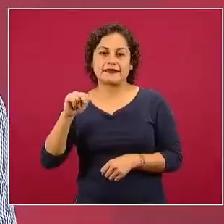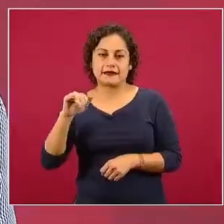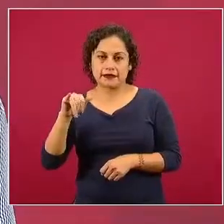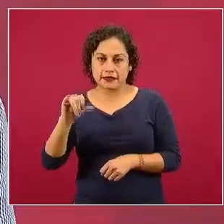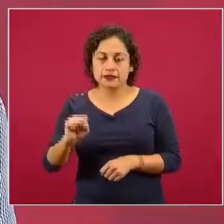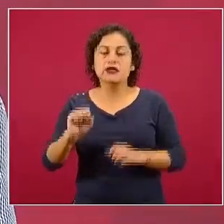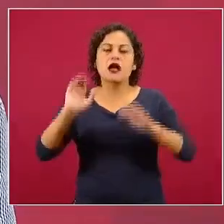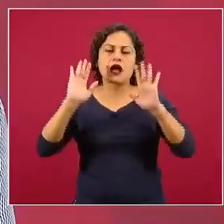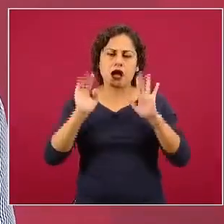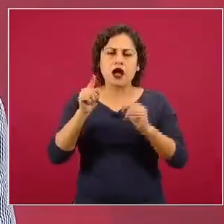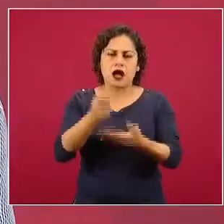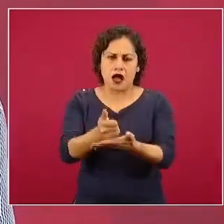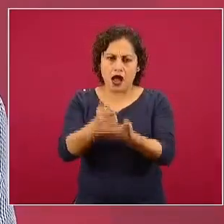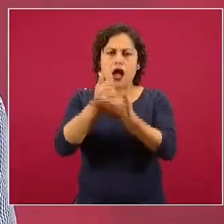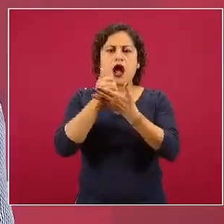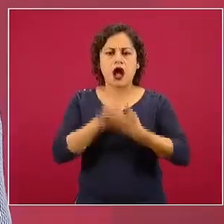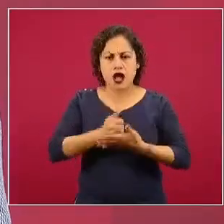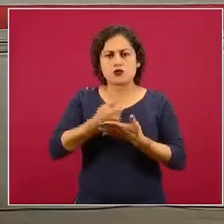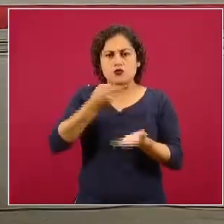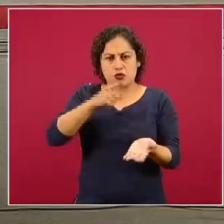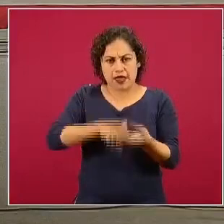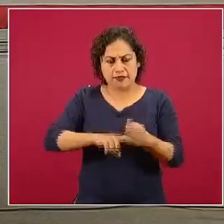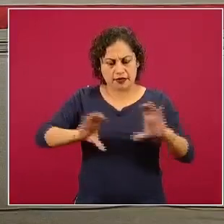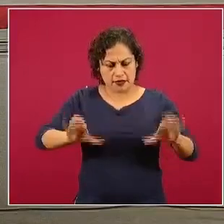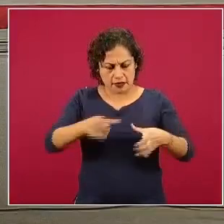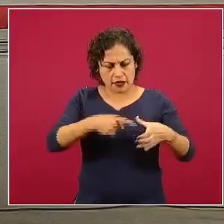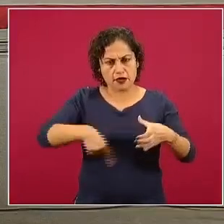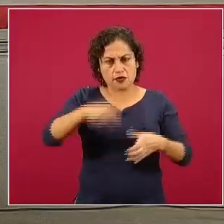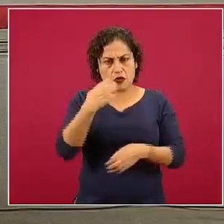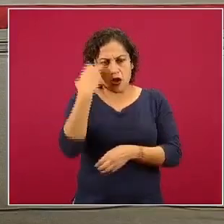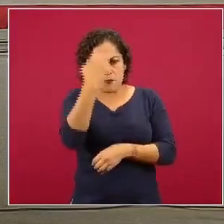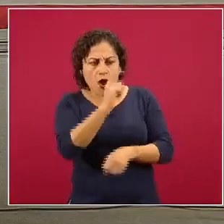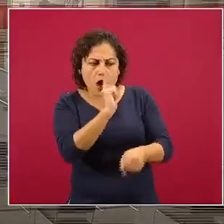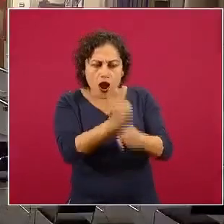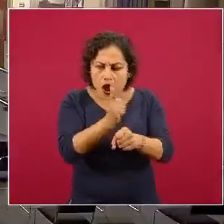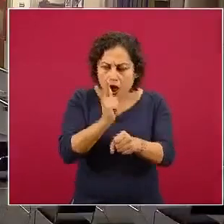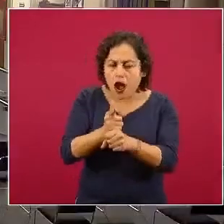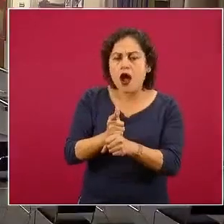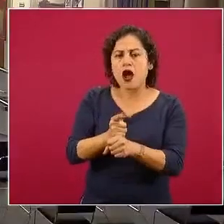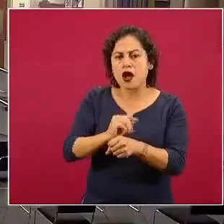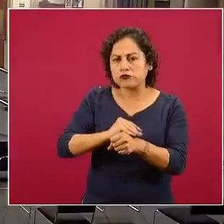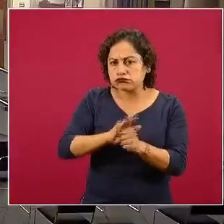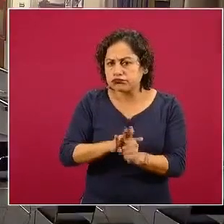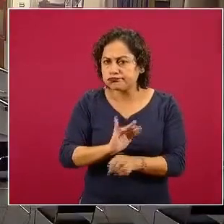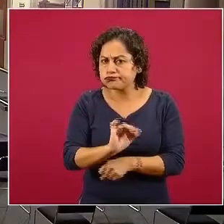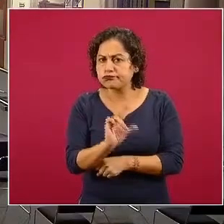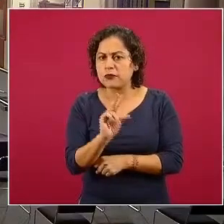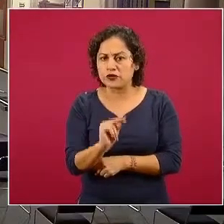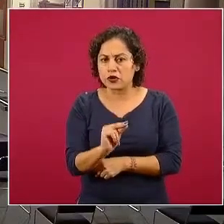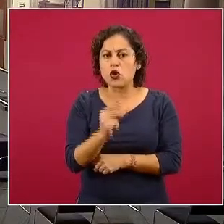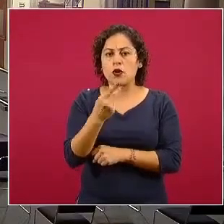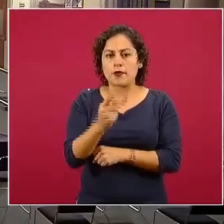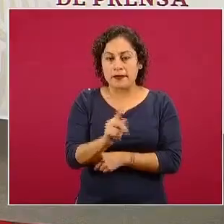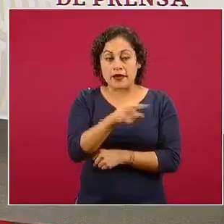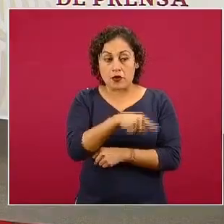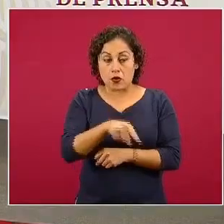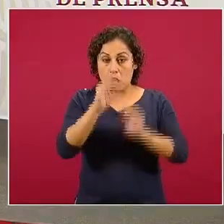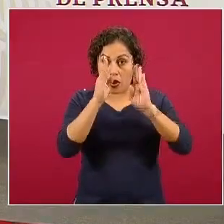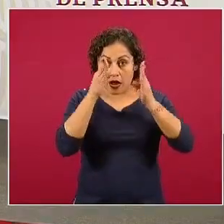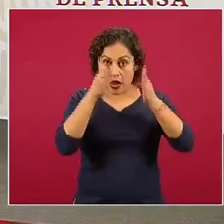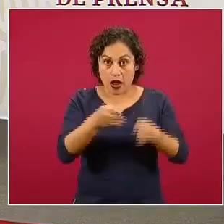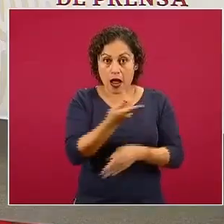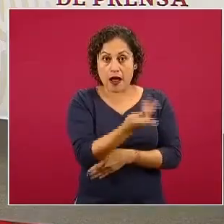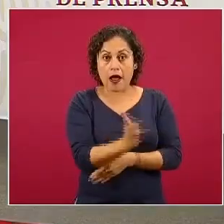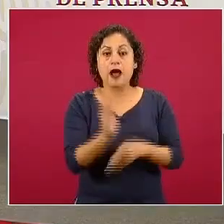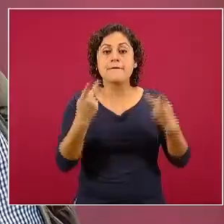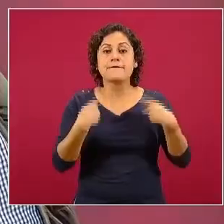casos de COVID-19 en la comunidad, precisamente va dirigida a esta gran cantidad de casos que en su